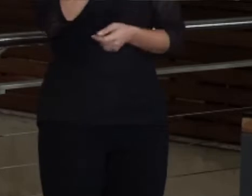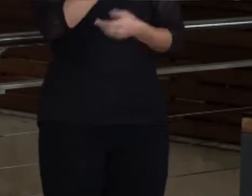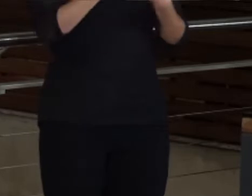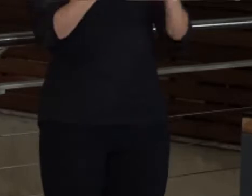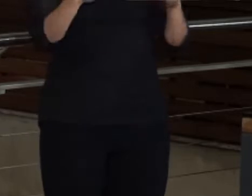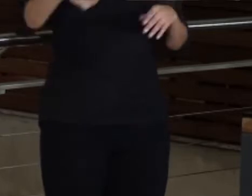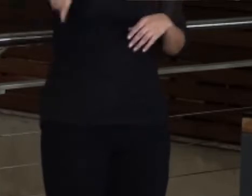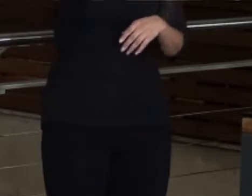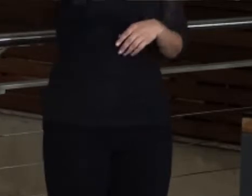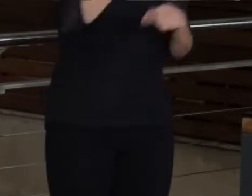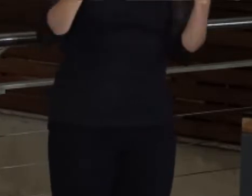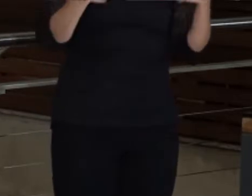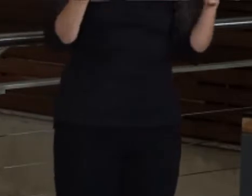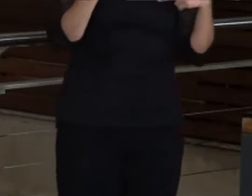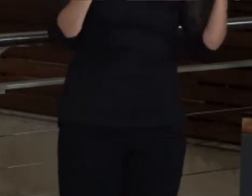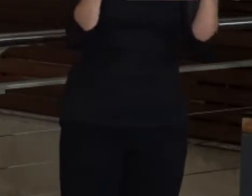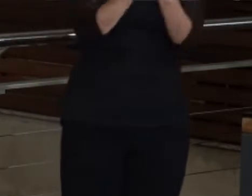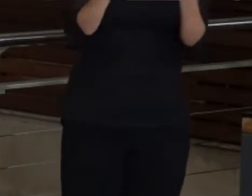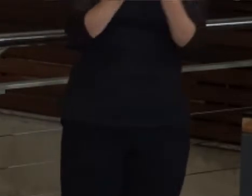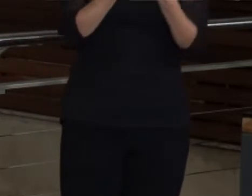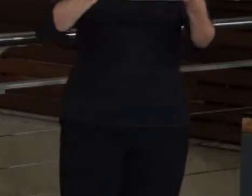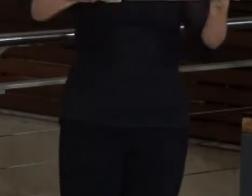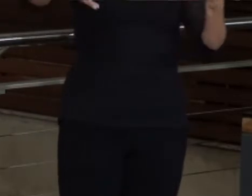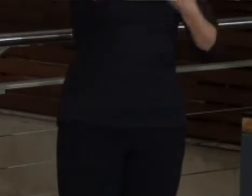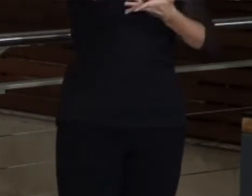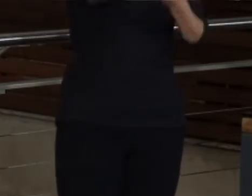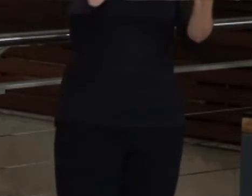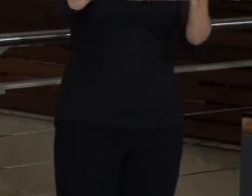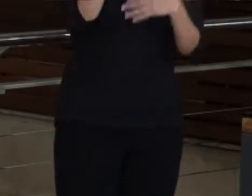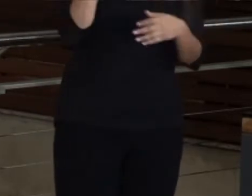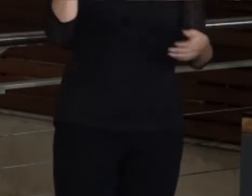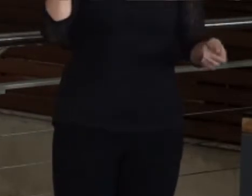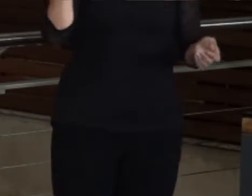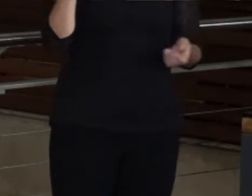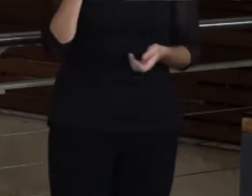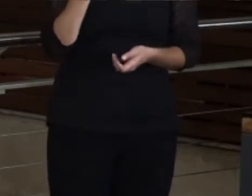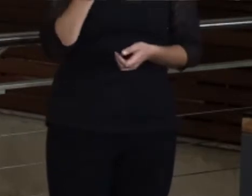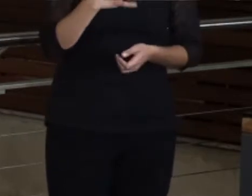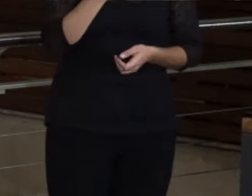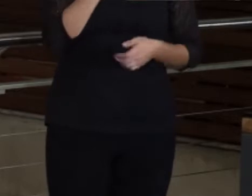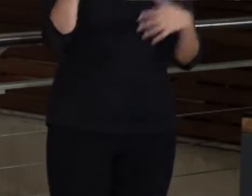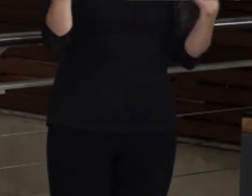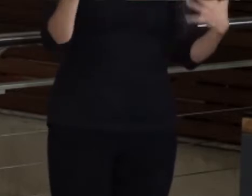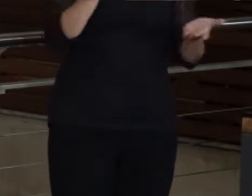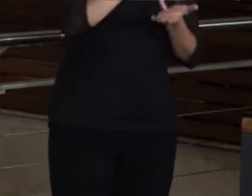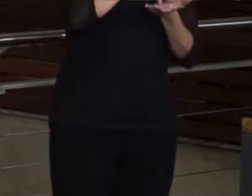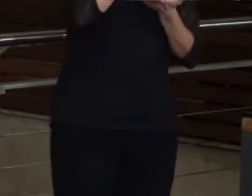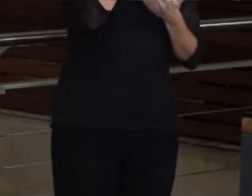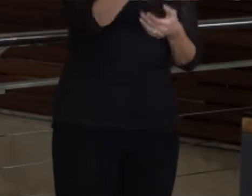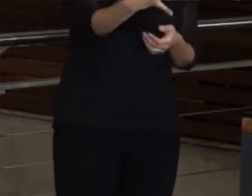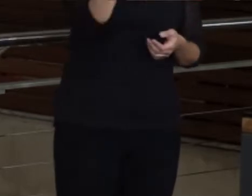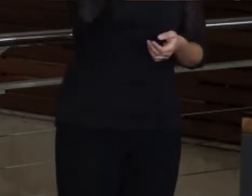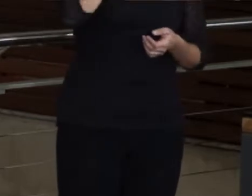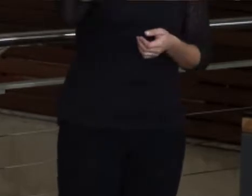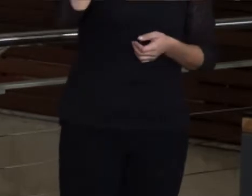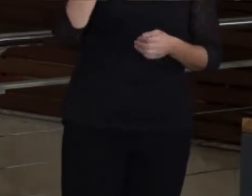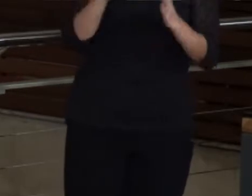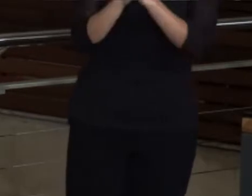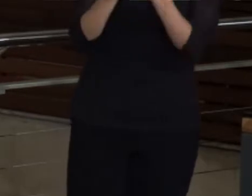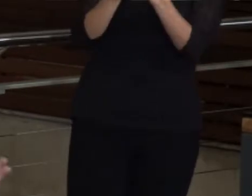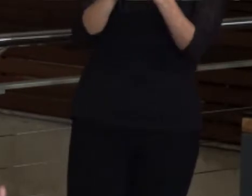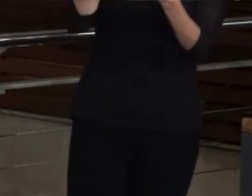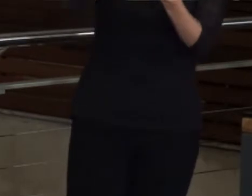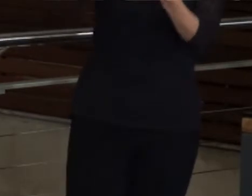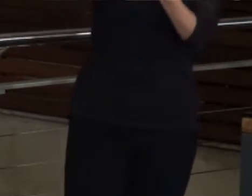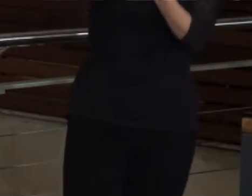y bueno no me voy a enrollar mucho más tocas estoy muy agradecido siempre que salen mis libros cuando salen de imprenta el suelo deprimirme